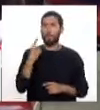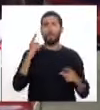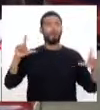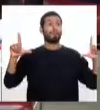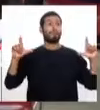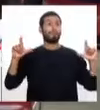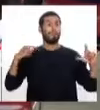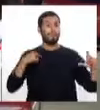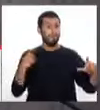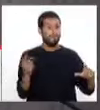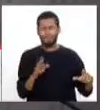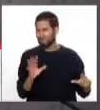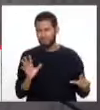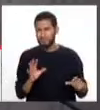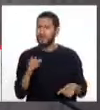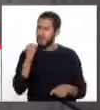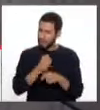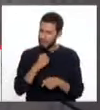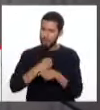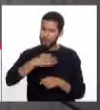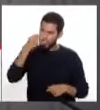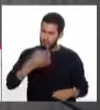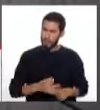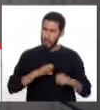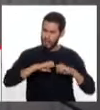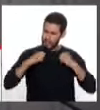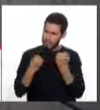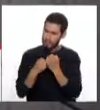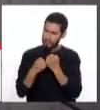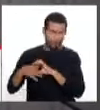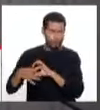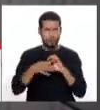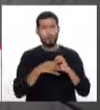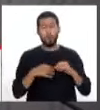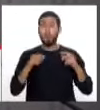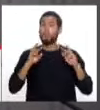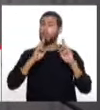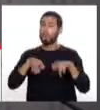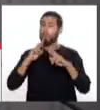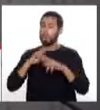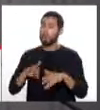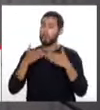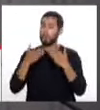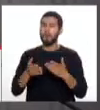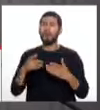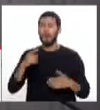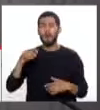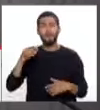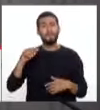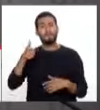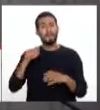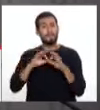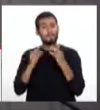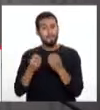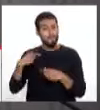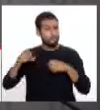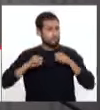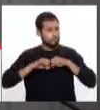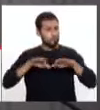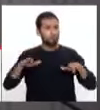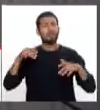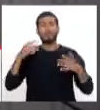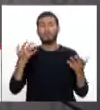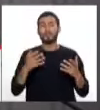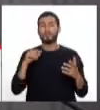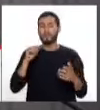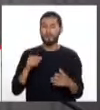lo que menos interesa es la foto, sino trabajo verdadero en equipo. Y han salido resultados que benefician a más de 1.000 familias y un compromiso del